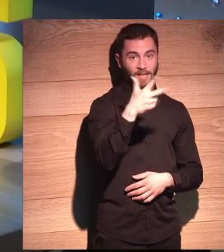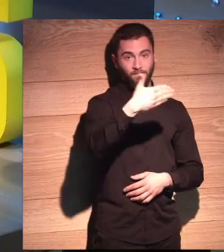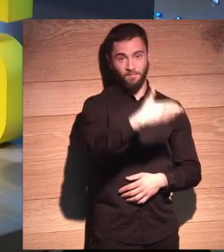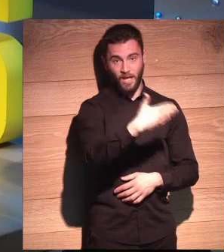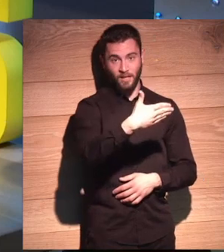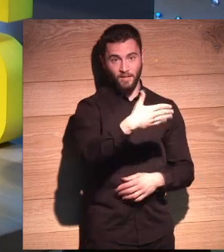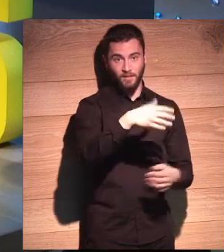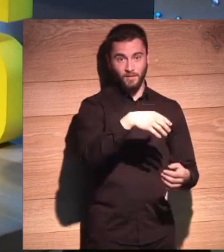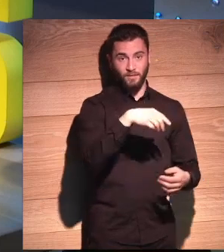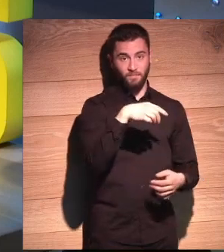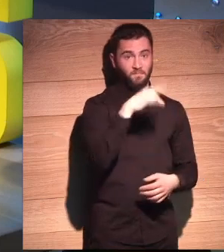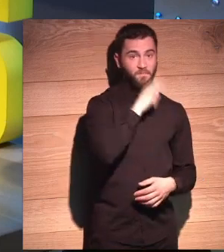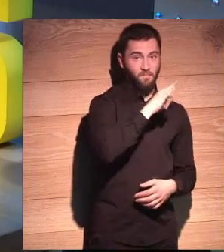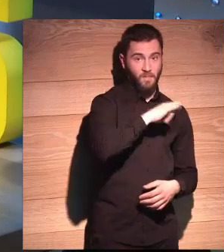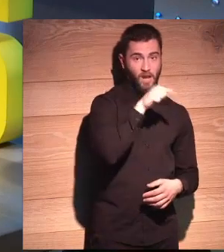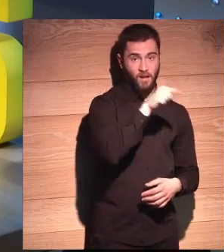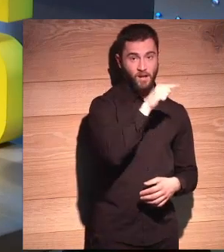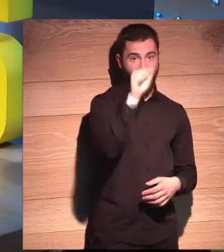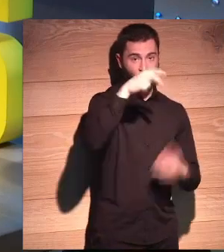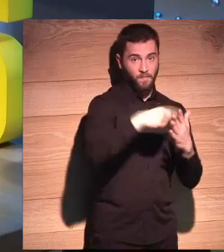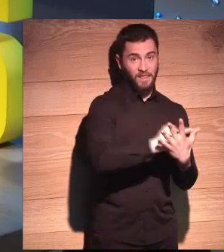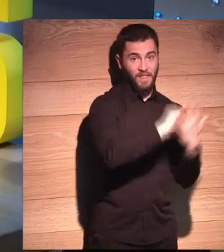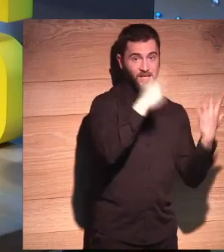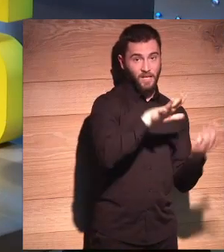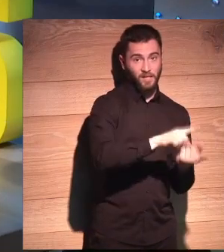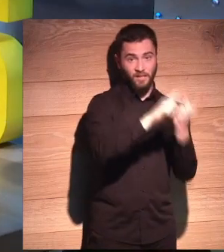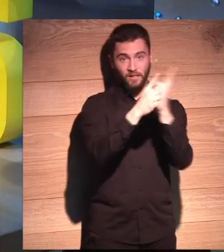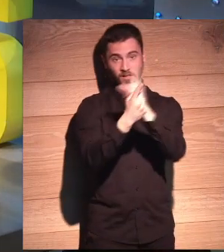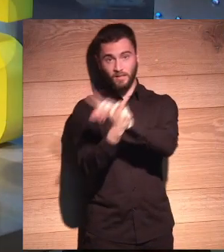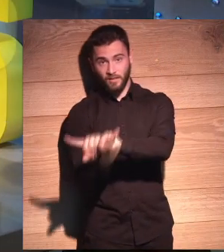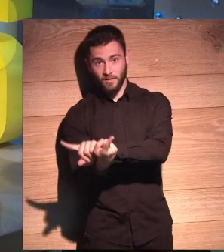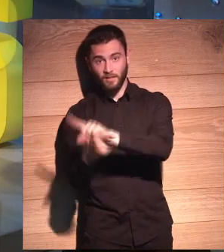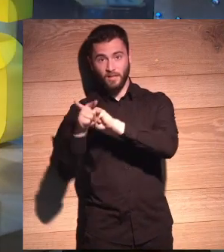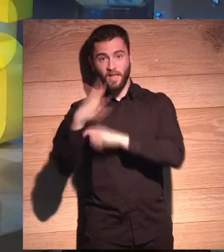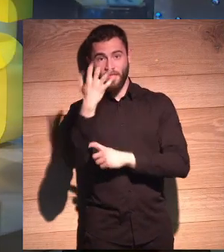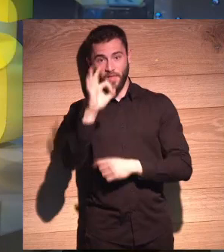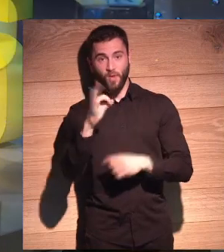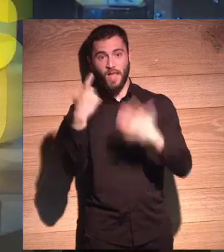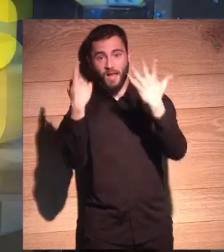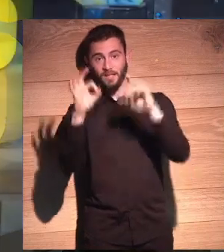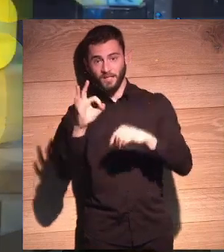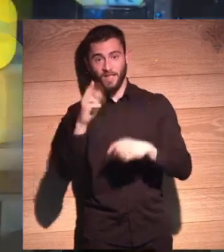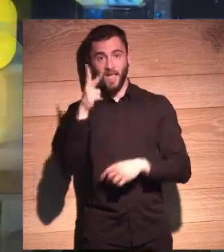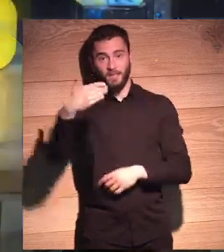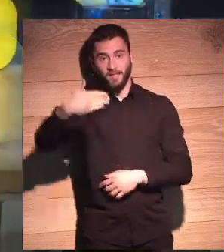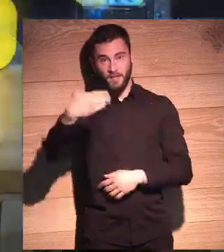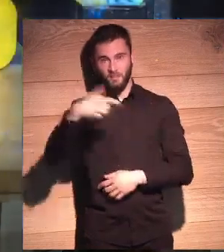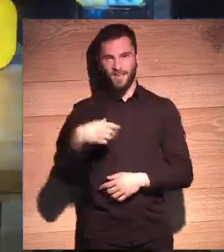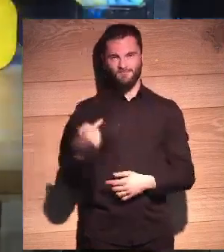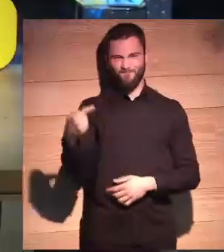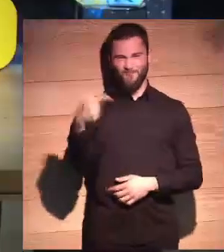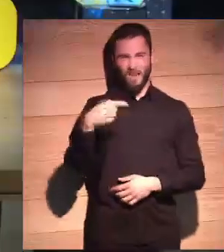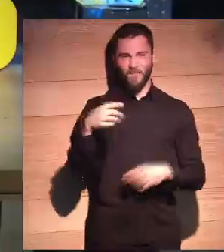tráfico malo el año 2016 a aproximadamente a 50-60 exabytes de tráfico